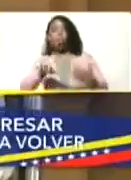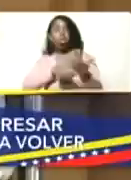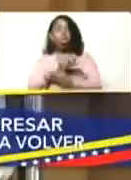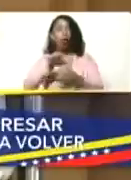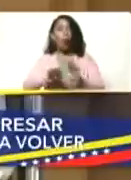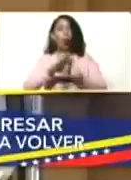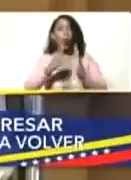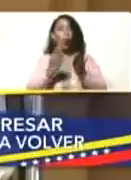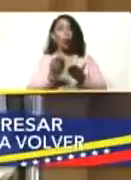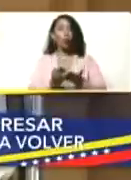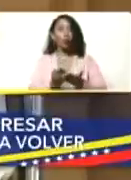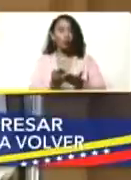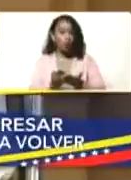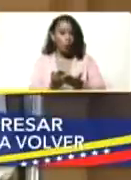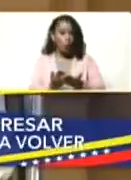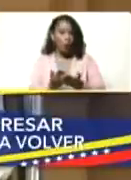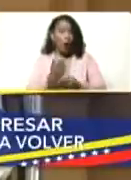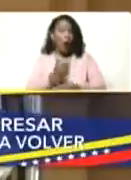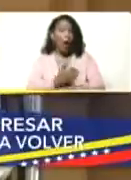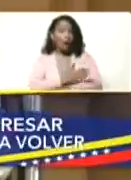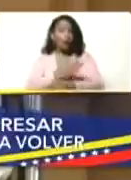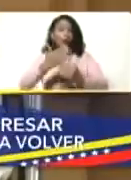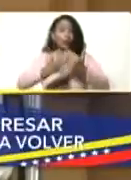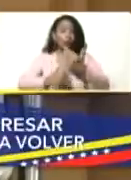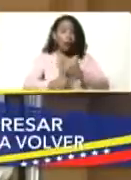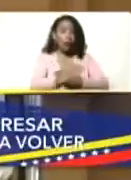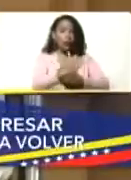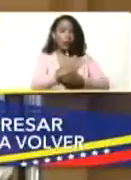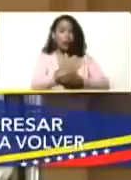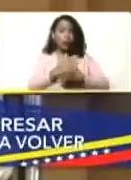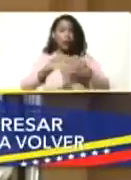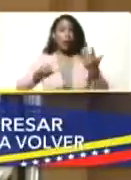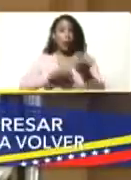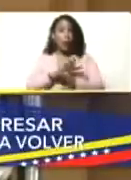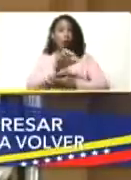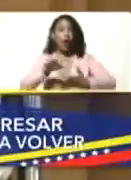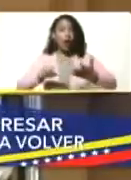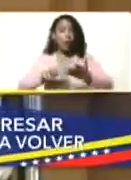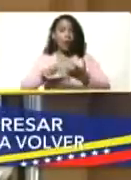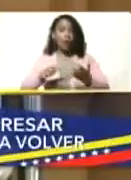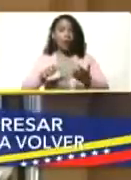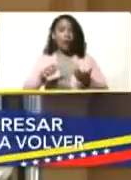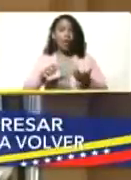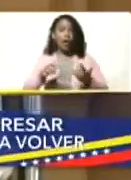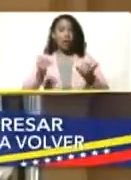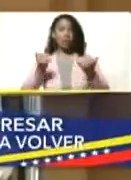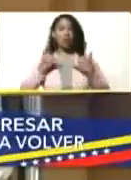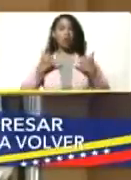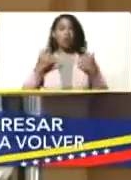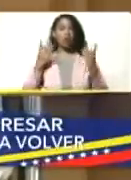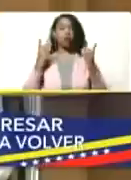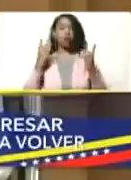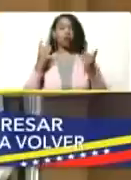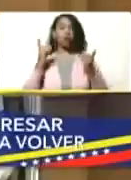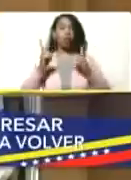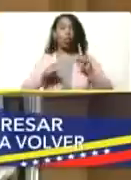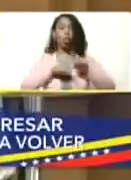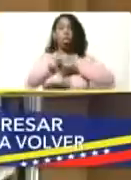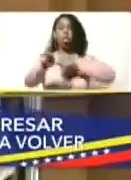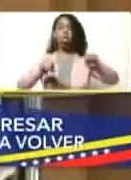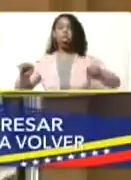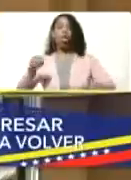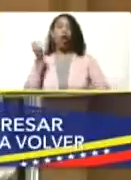mundo, ante el avance de los fascismos, del autoritarismo, de